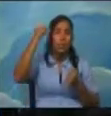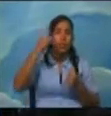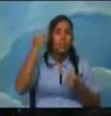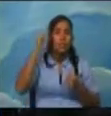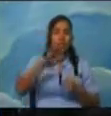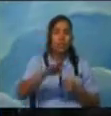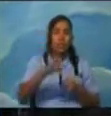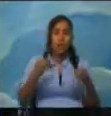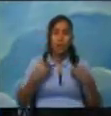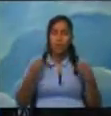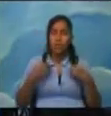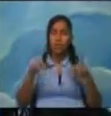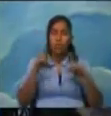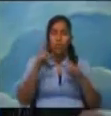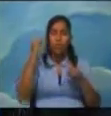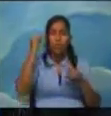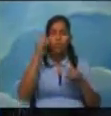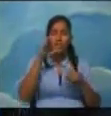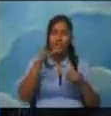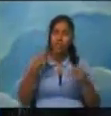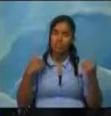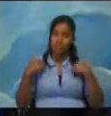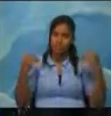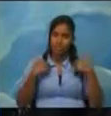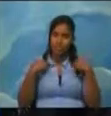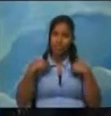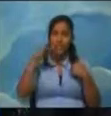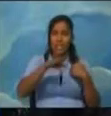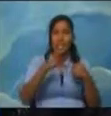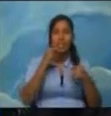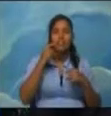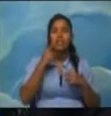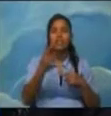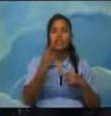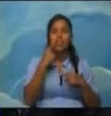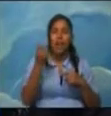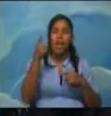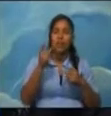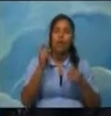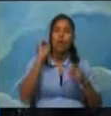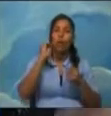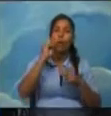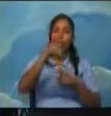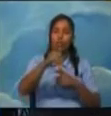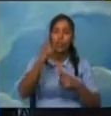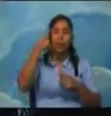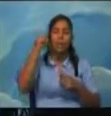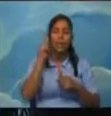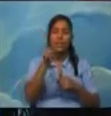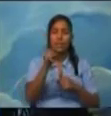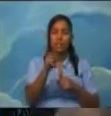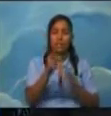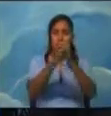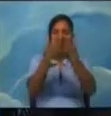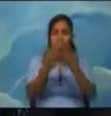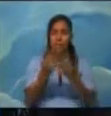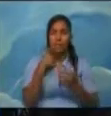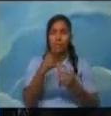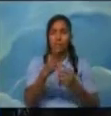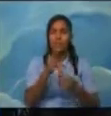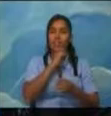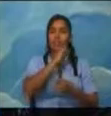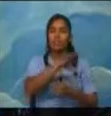está viviendo o no piensa, lo está pasando. Déjeme decirle que hay una oportunidad para usted. En la Biblia aparece la historia de